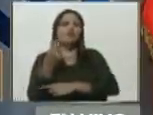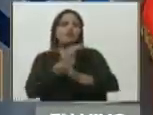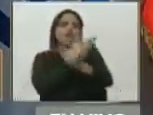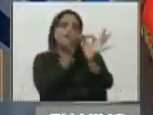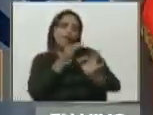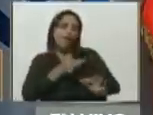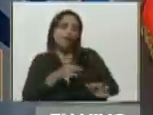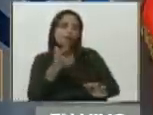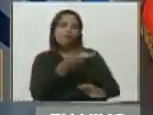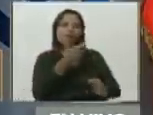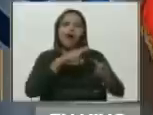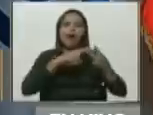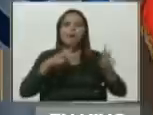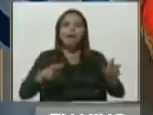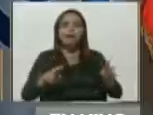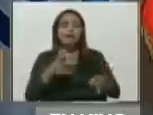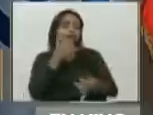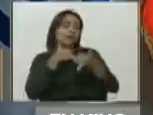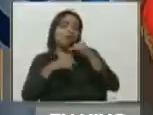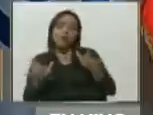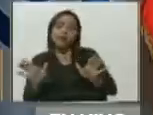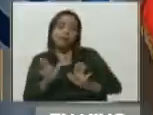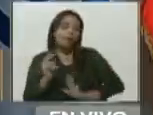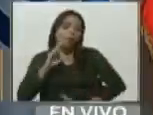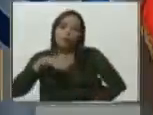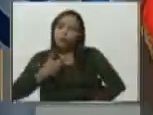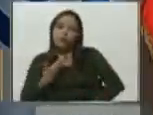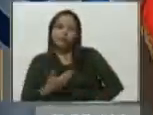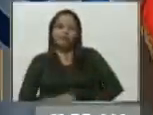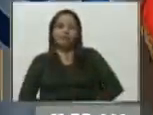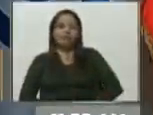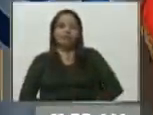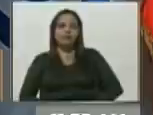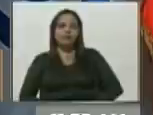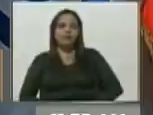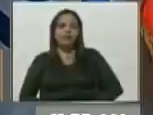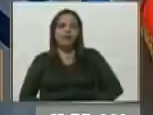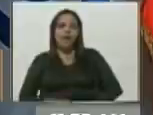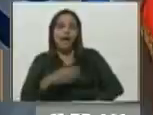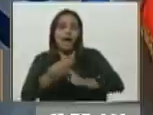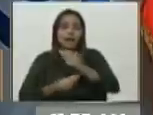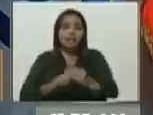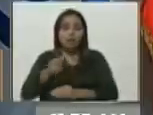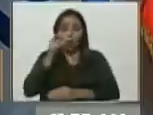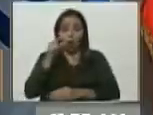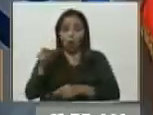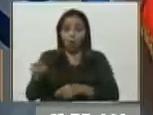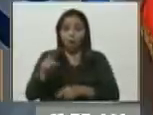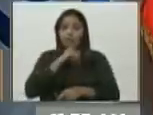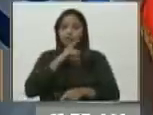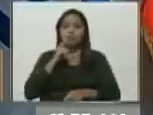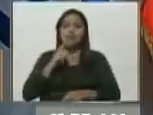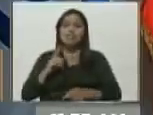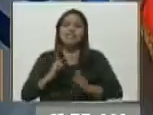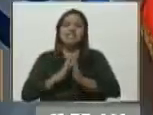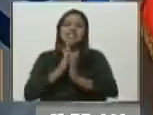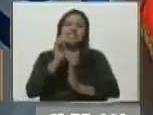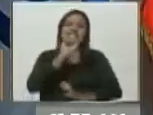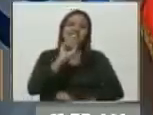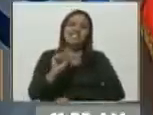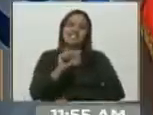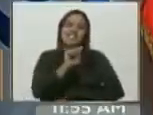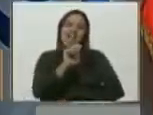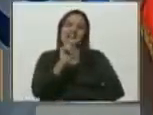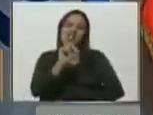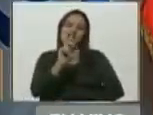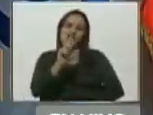de pacificación fallido bajo la sombra de Juan Manuel Santos, a quien le dieron el Premio